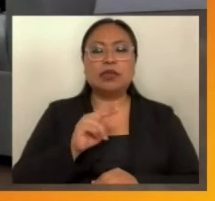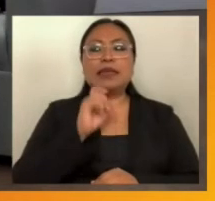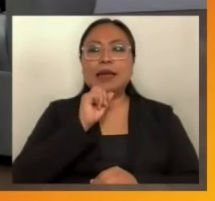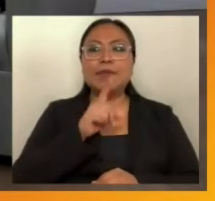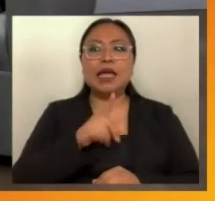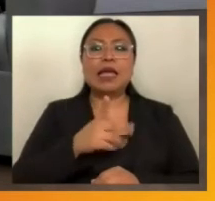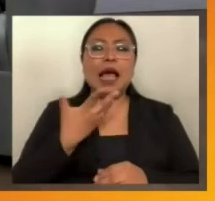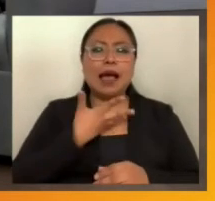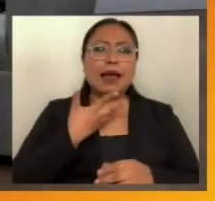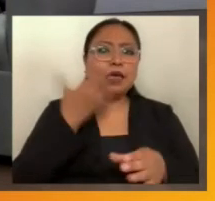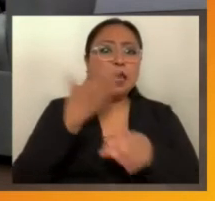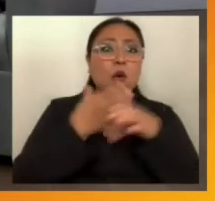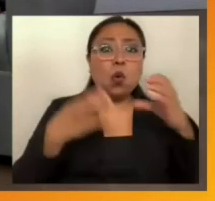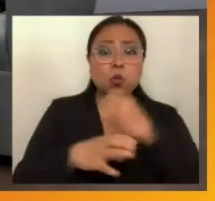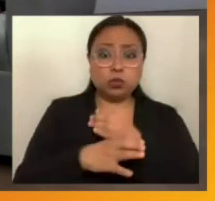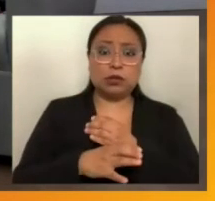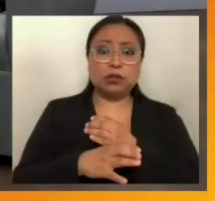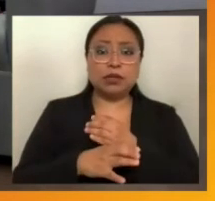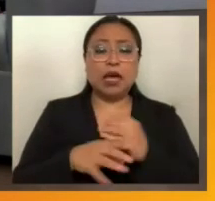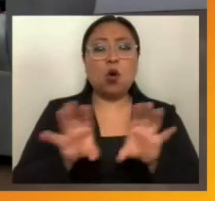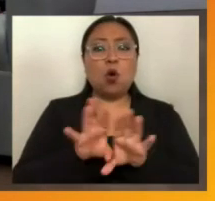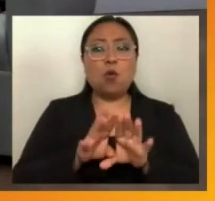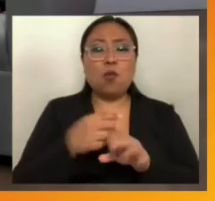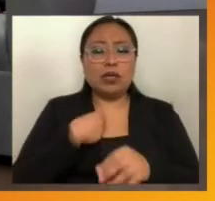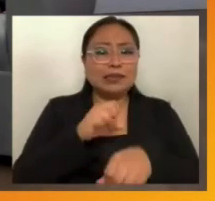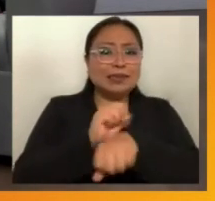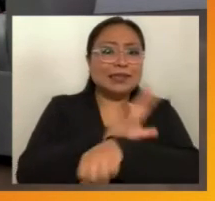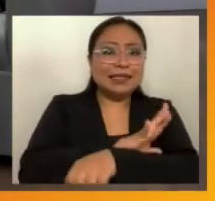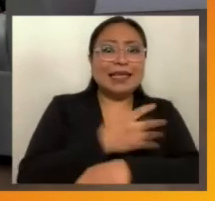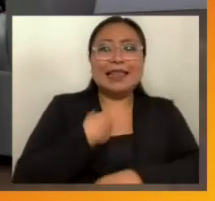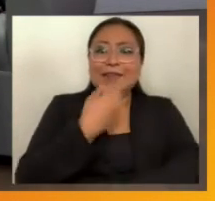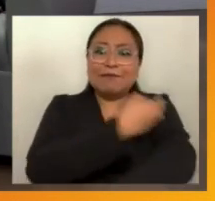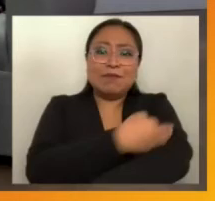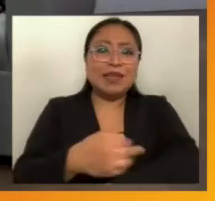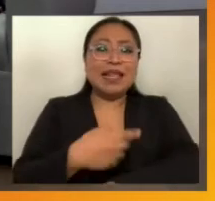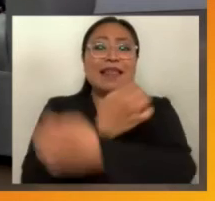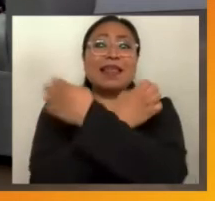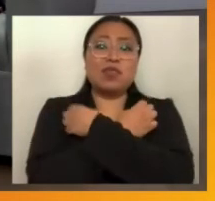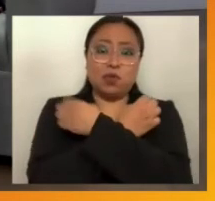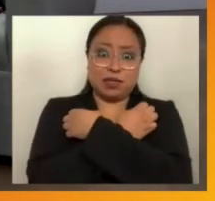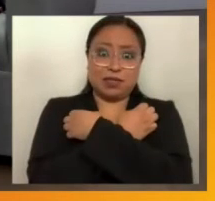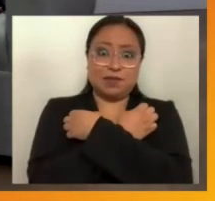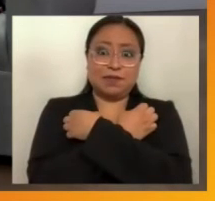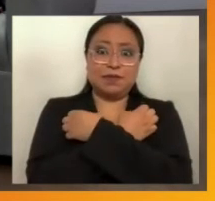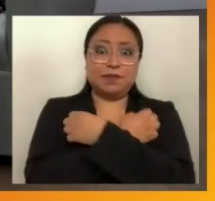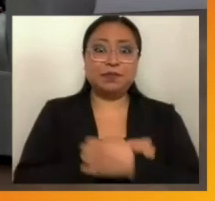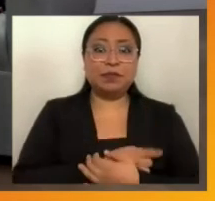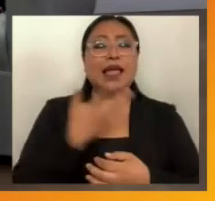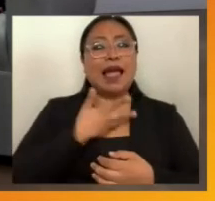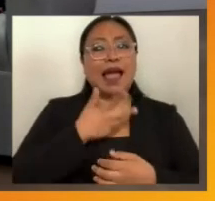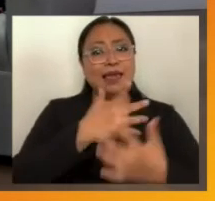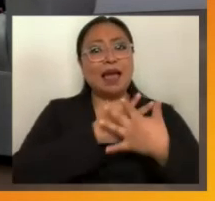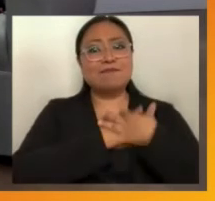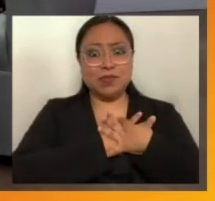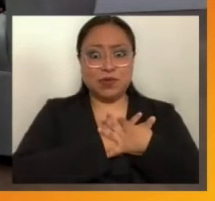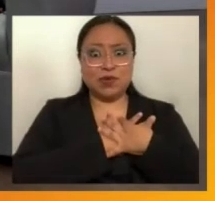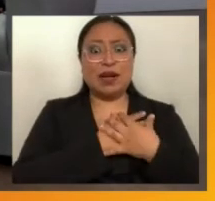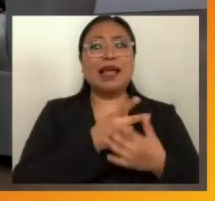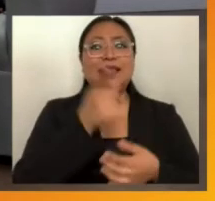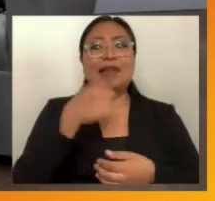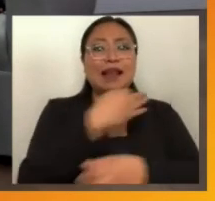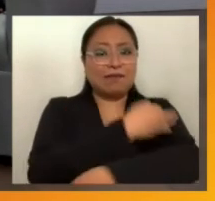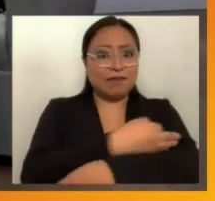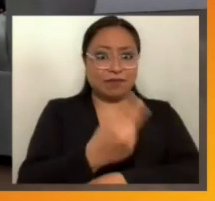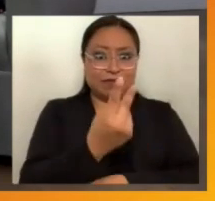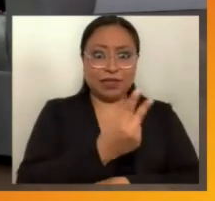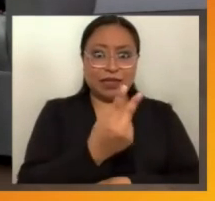hay cosas que son de... que se traen, que son de familia, que son de educación, y se ve mucho el amor que hay entre ustedes como familia,